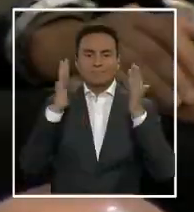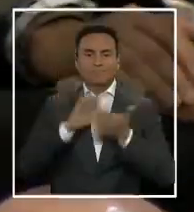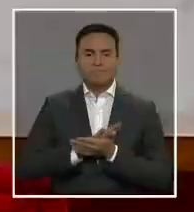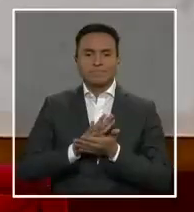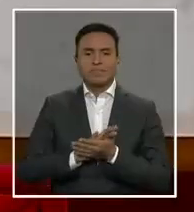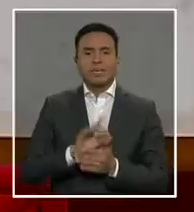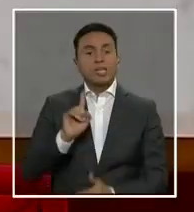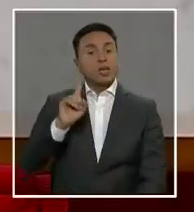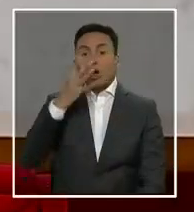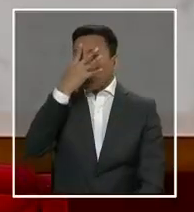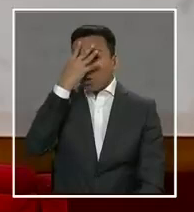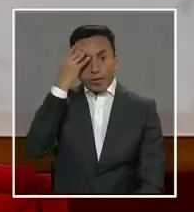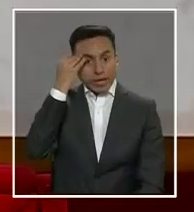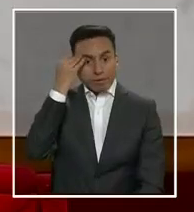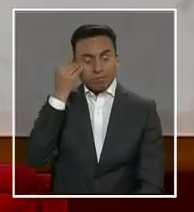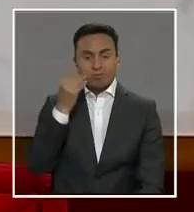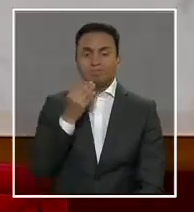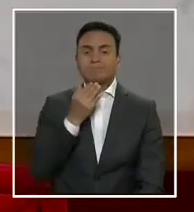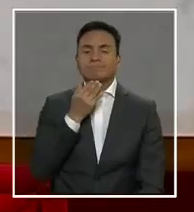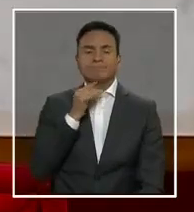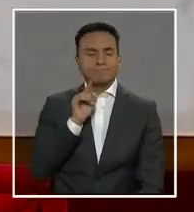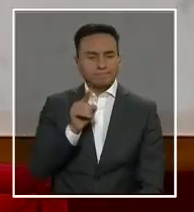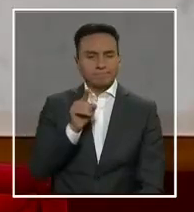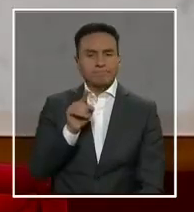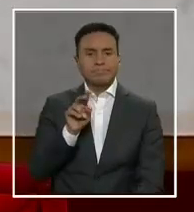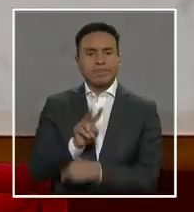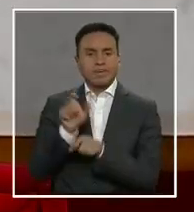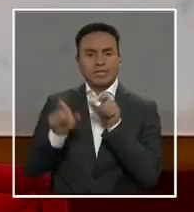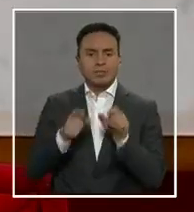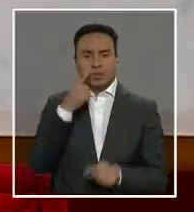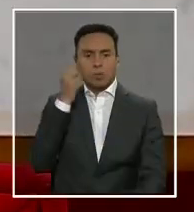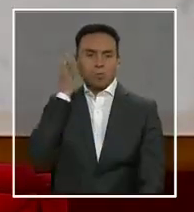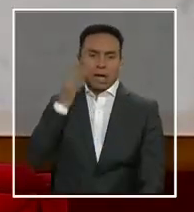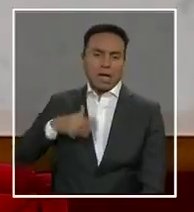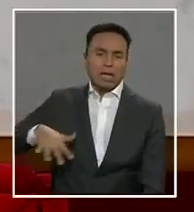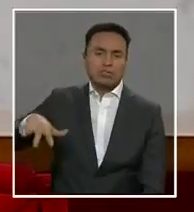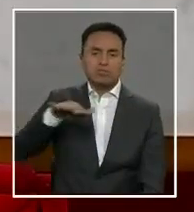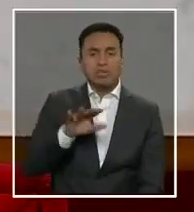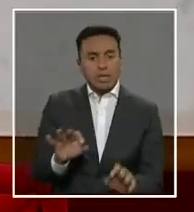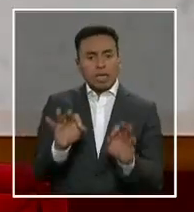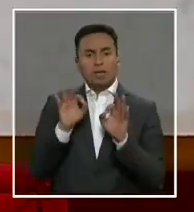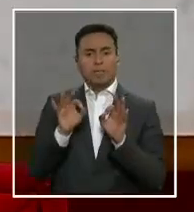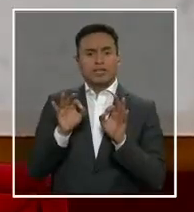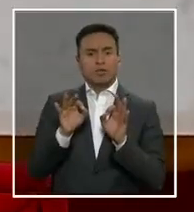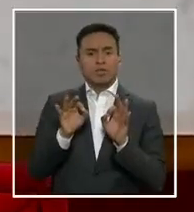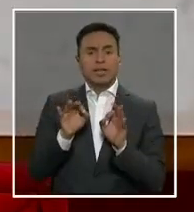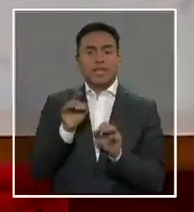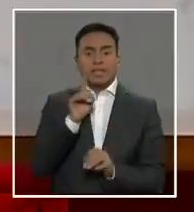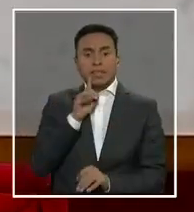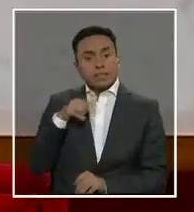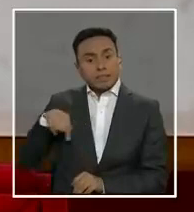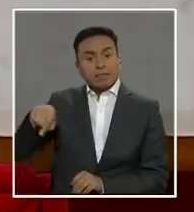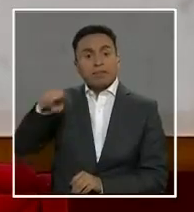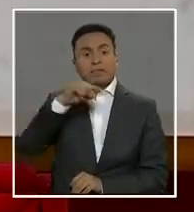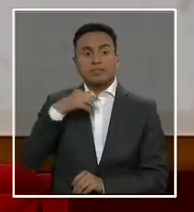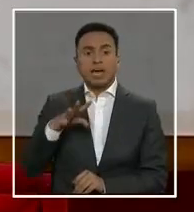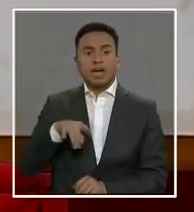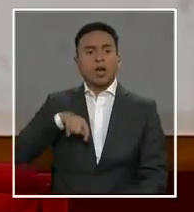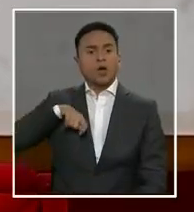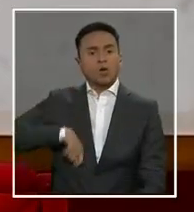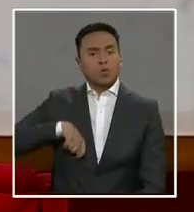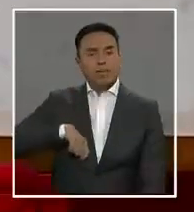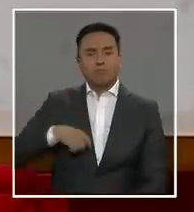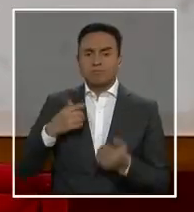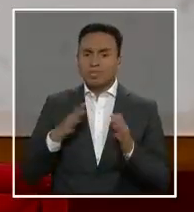no nos olvidamos por cierto de nuestros maestros y maestras en particular de quienes se jubilaron